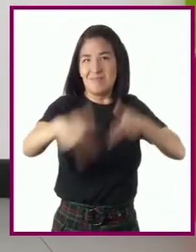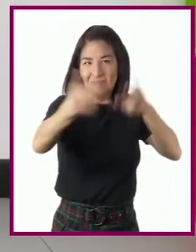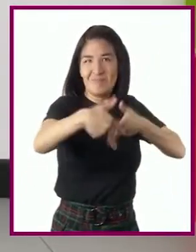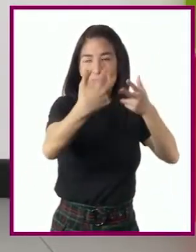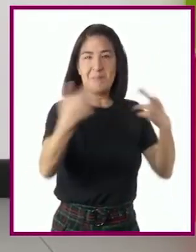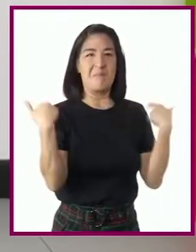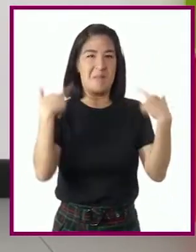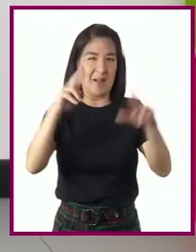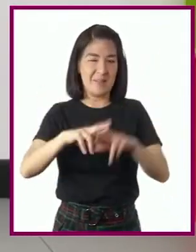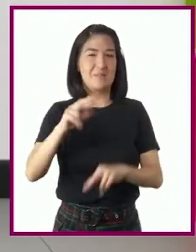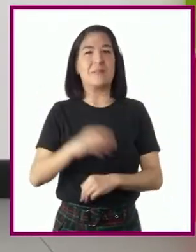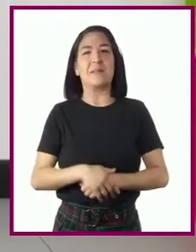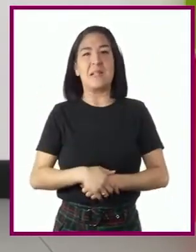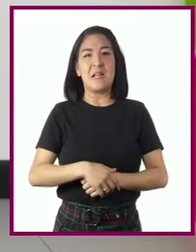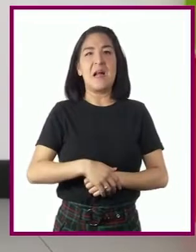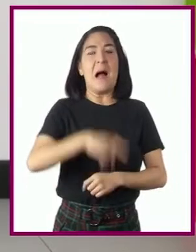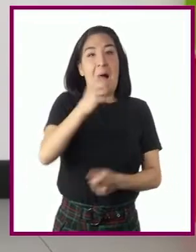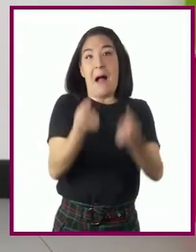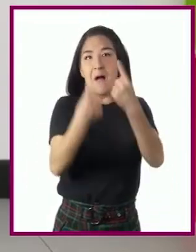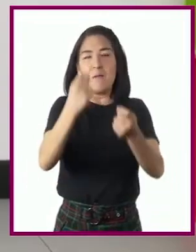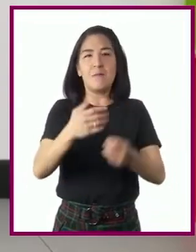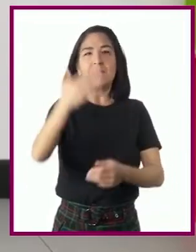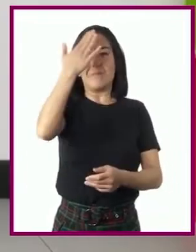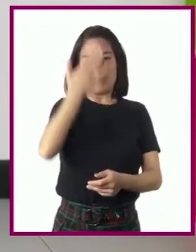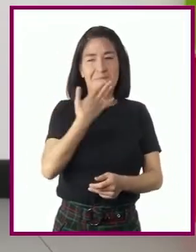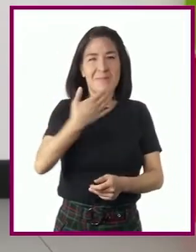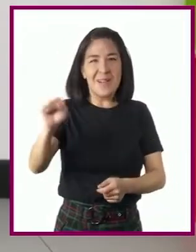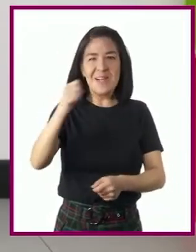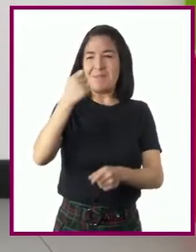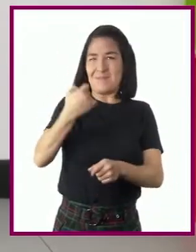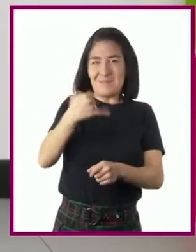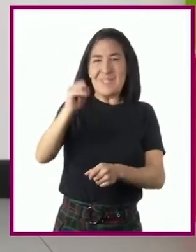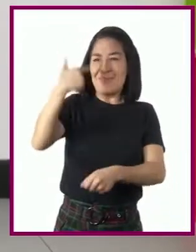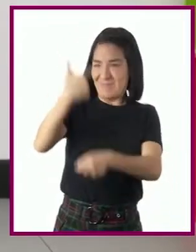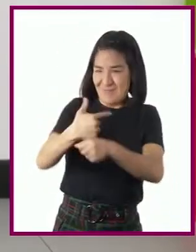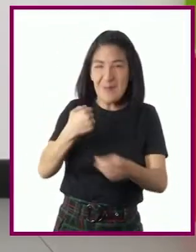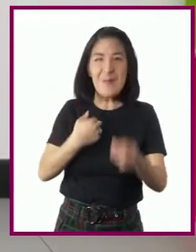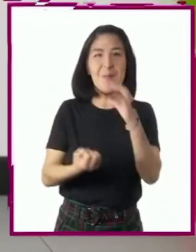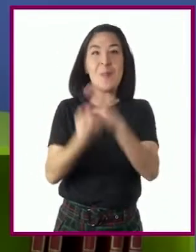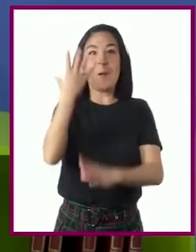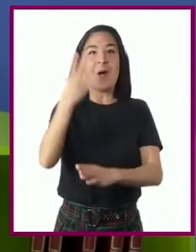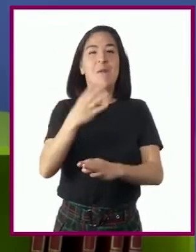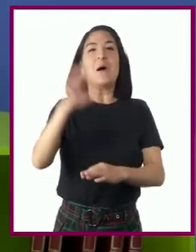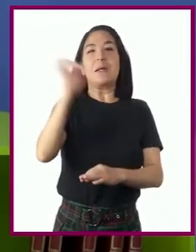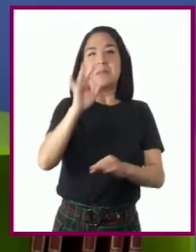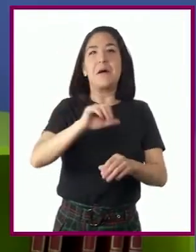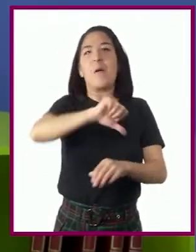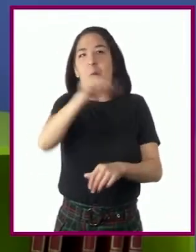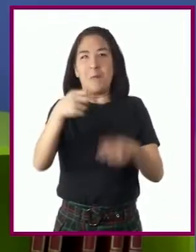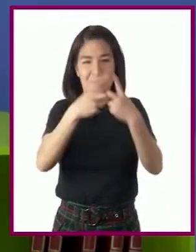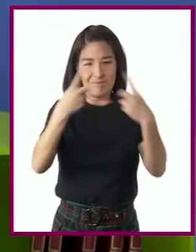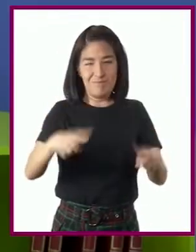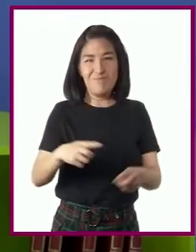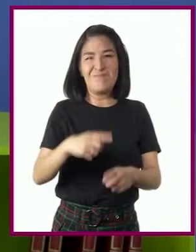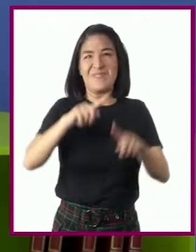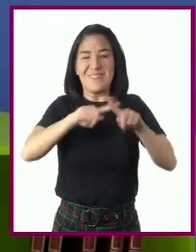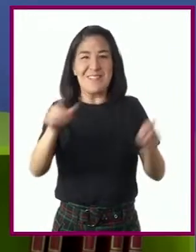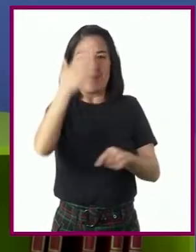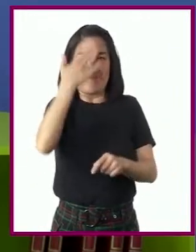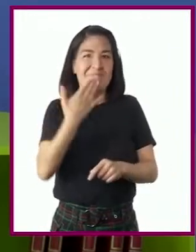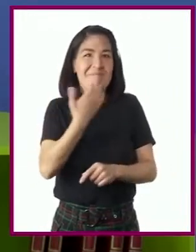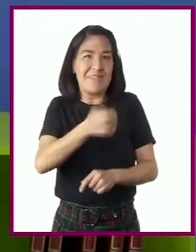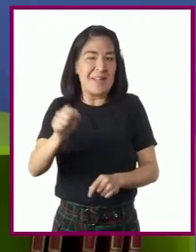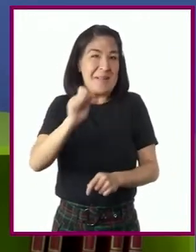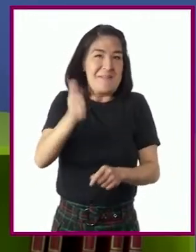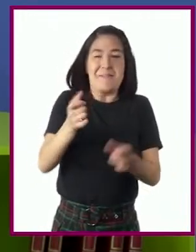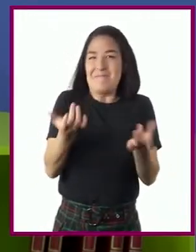ustedes descubrieron habilidades que no sabían que tenían o desarrollaron otras. Tal vez acostumbrados a que